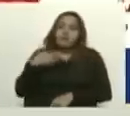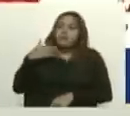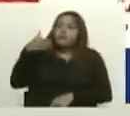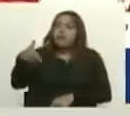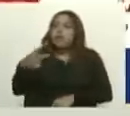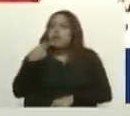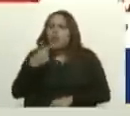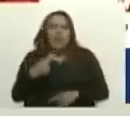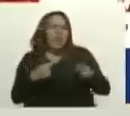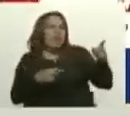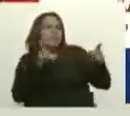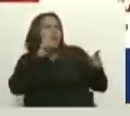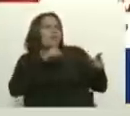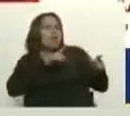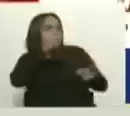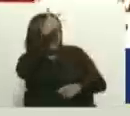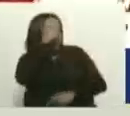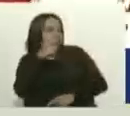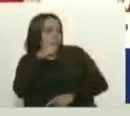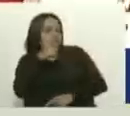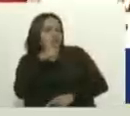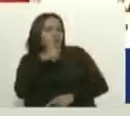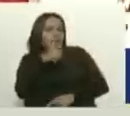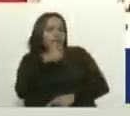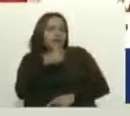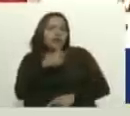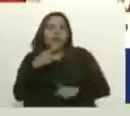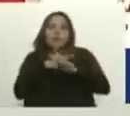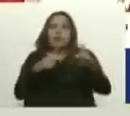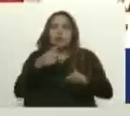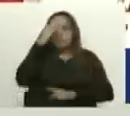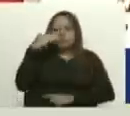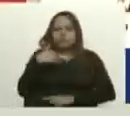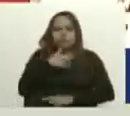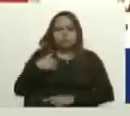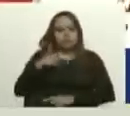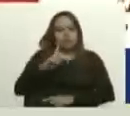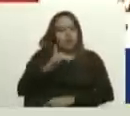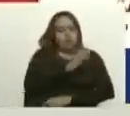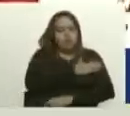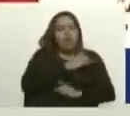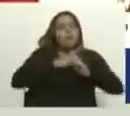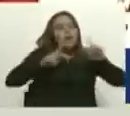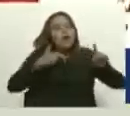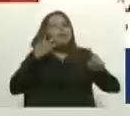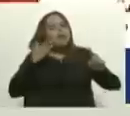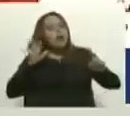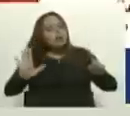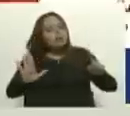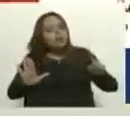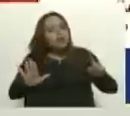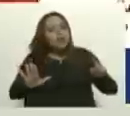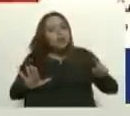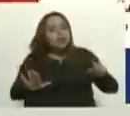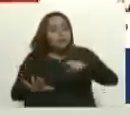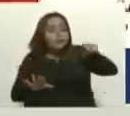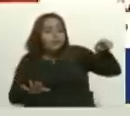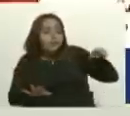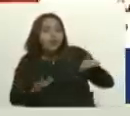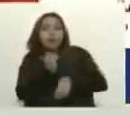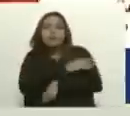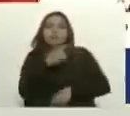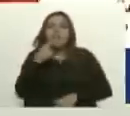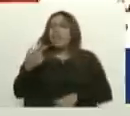desmentir a Donald Trump. Si yo no fuese opositor, Dios me cuide, salir a desmentir. Lo que ellos no sabían nada. Por ello vi una de, ¿cómo se llama? De